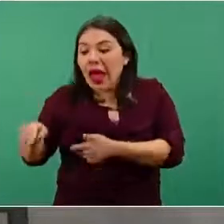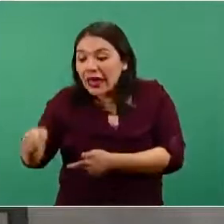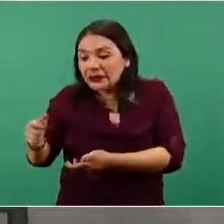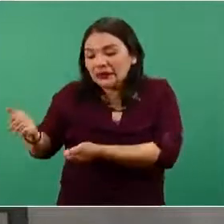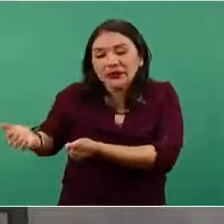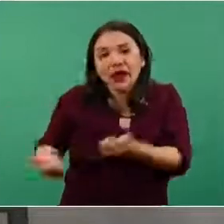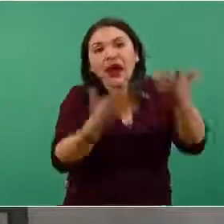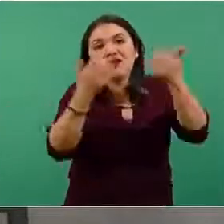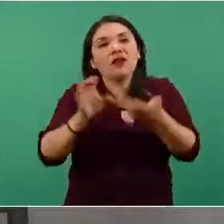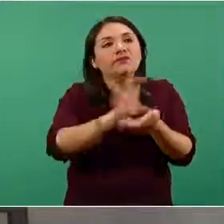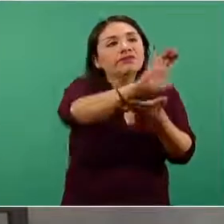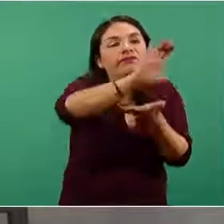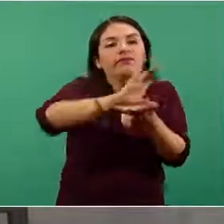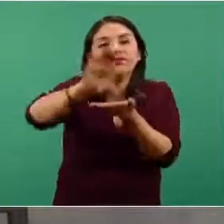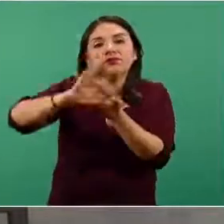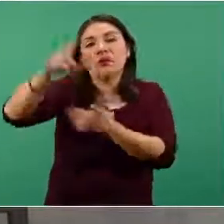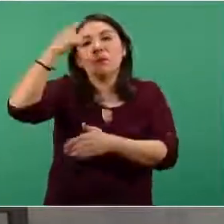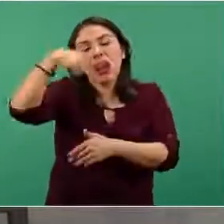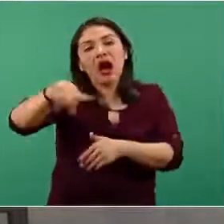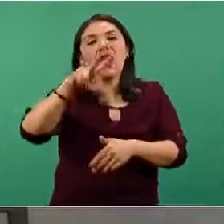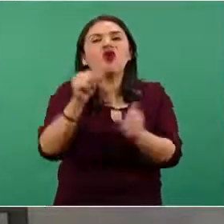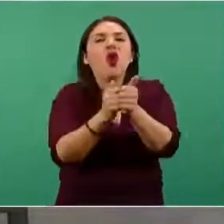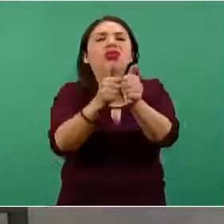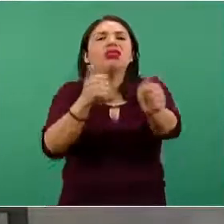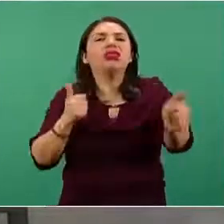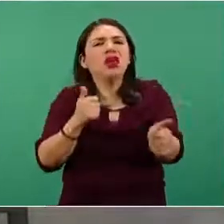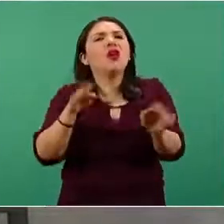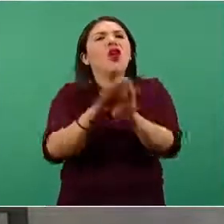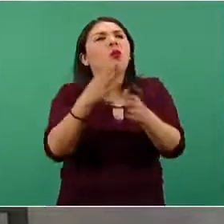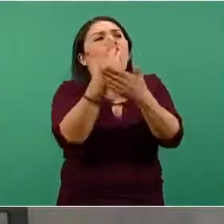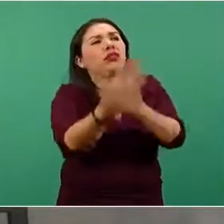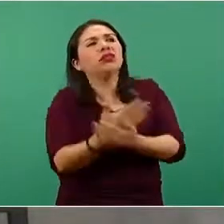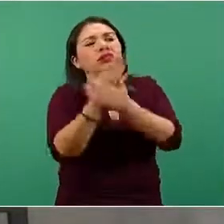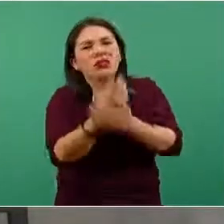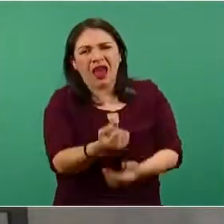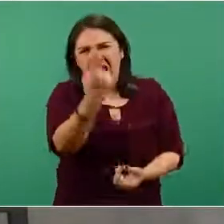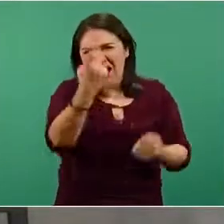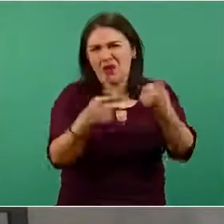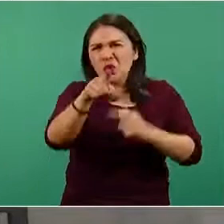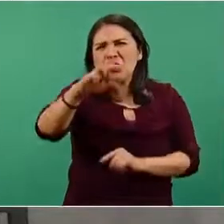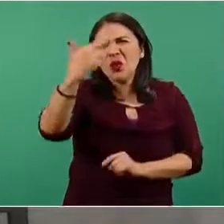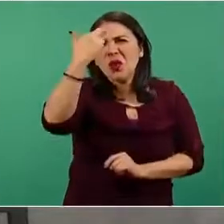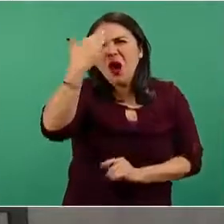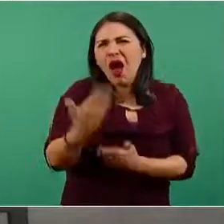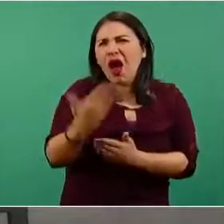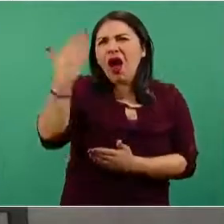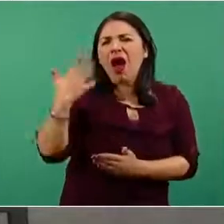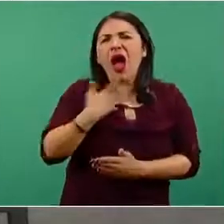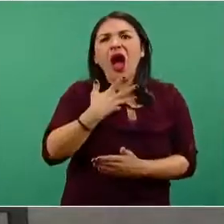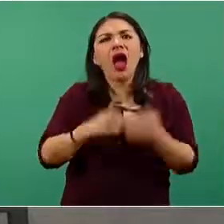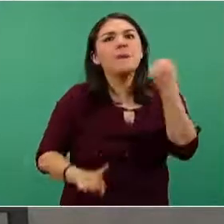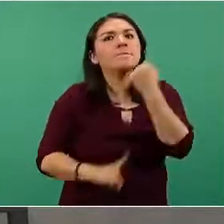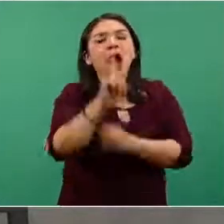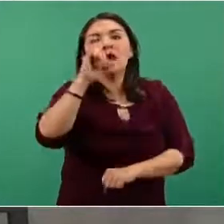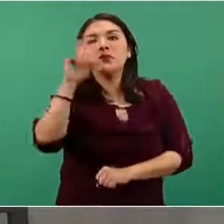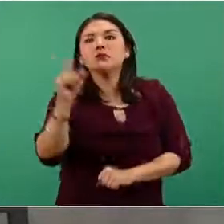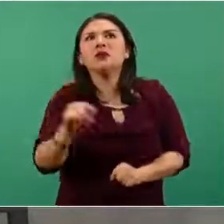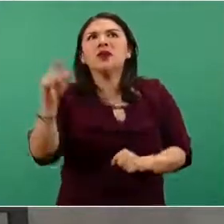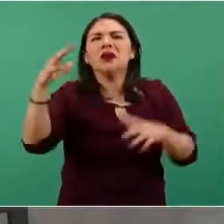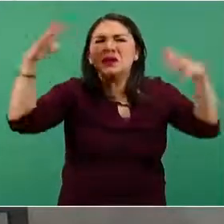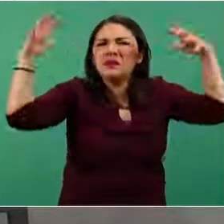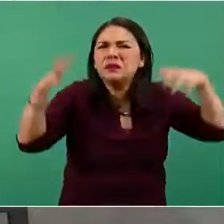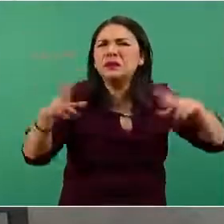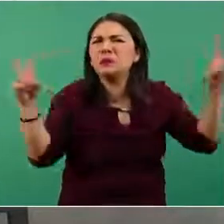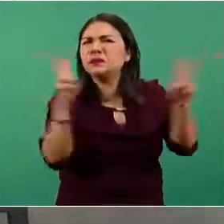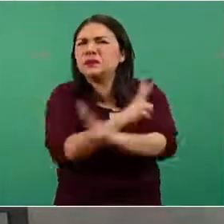algún retraso en la logística. Recordarán que en algunos momentos tuvimos las inclemencias del estado del tiempo, y